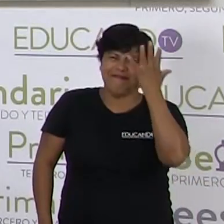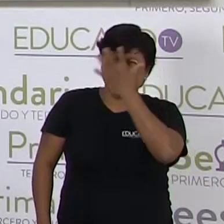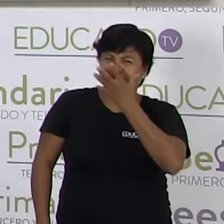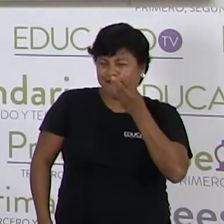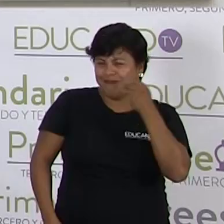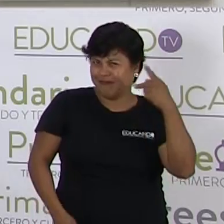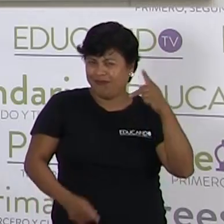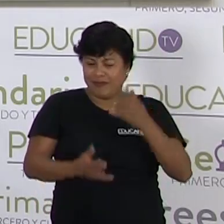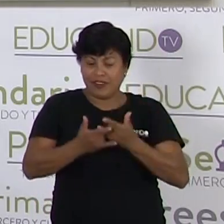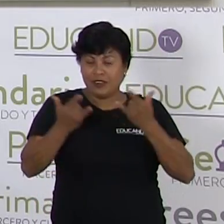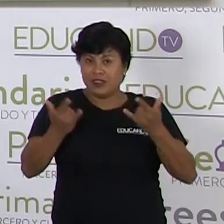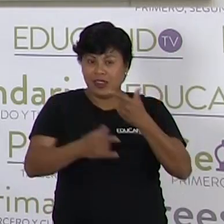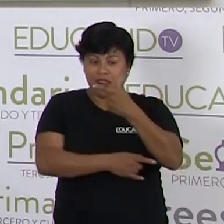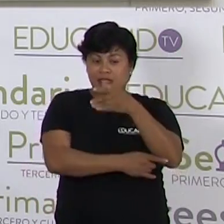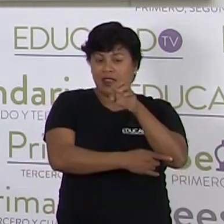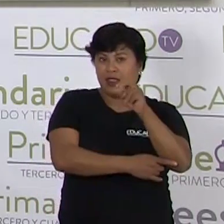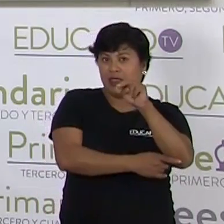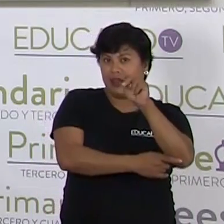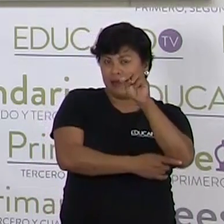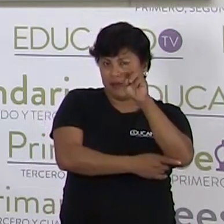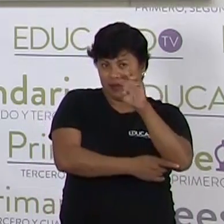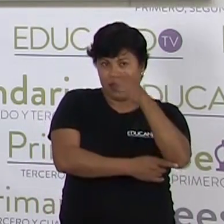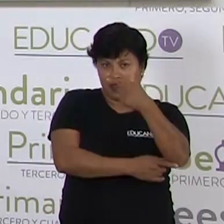muy bonita la historia de Germán?